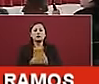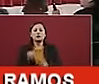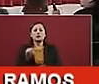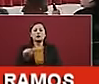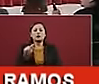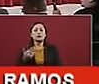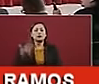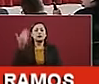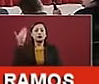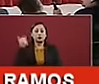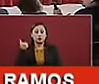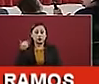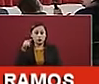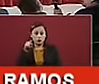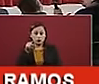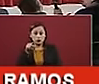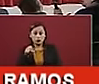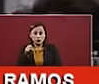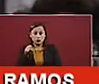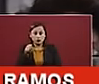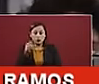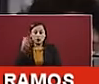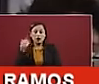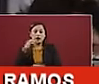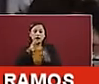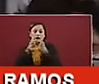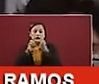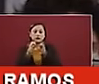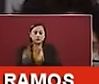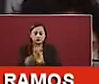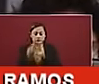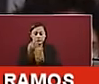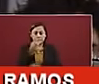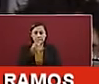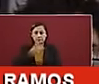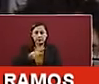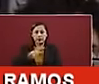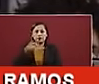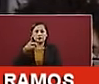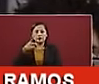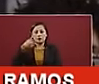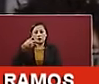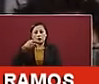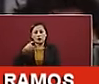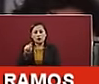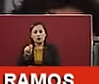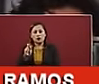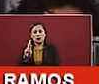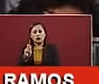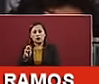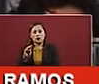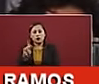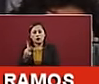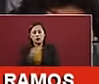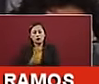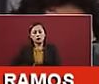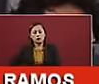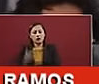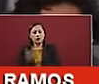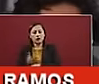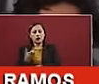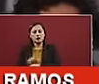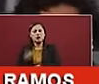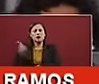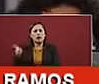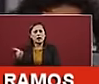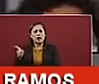en el 2017 en una entrevista usted me dijo que donald trump si era un racista incluso después de usted escribió un libro llamado oye throne que